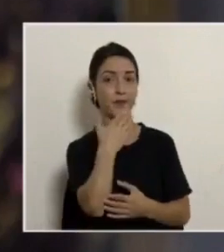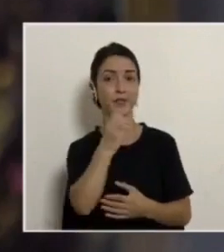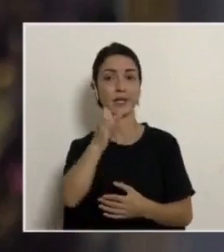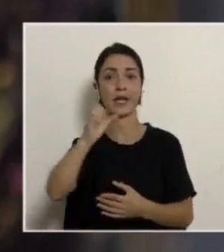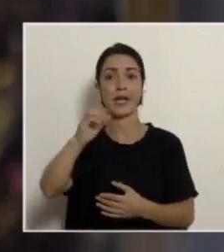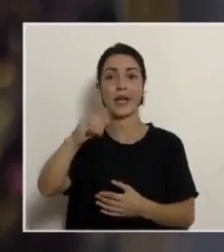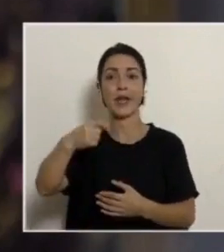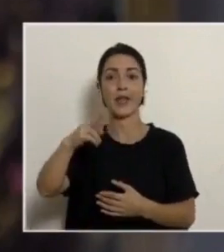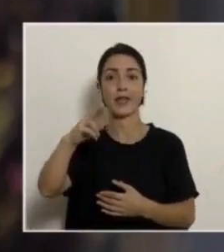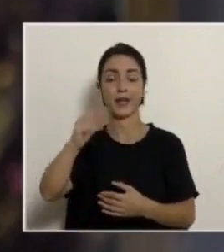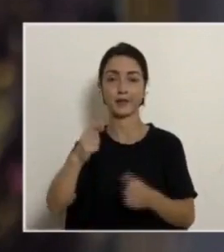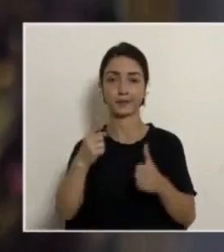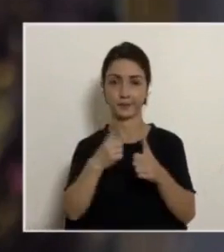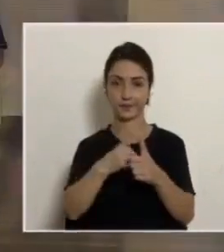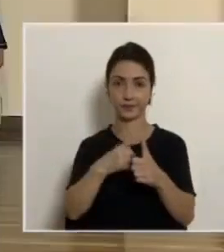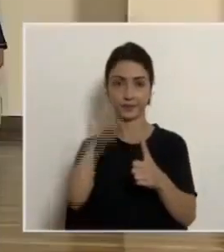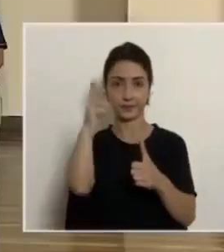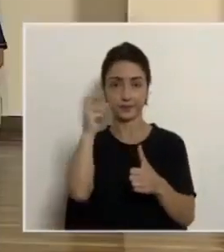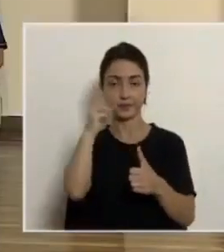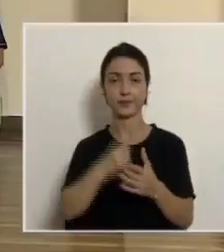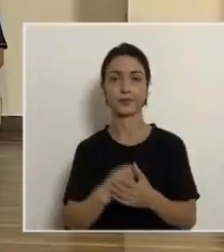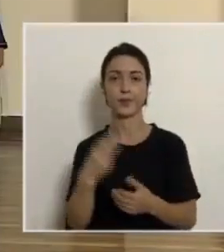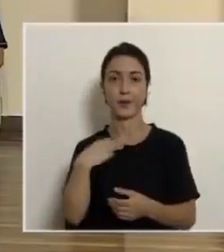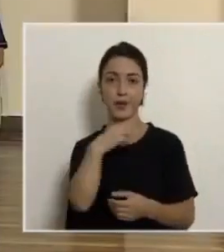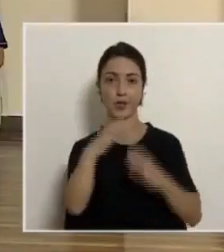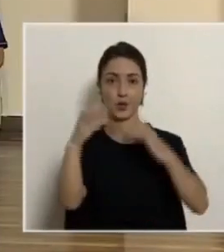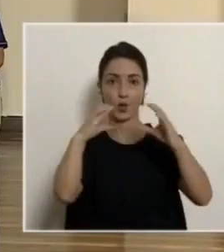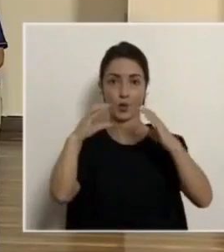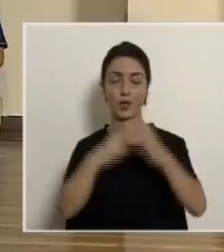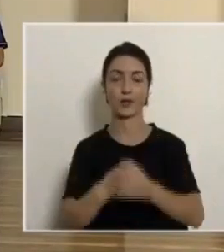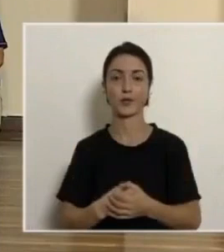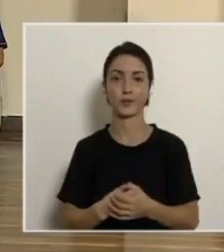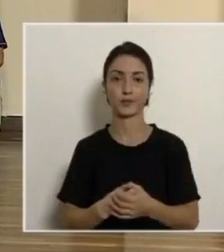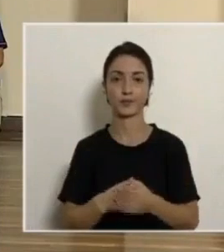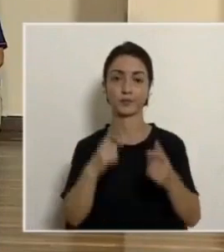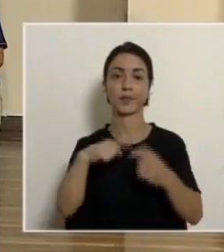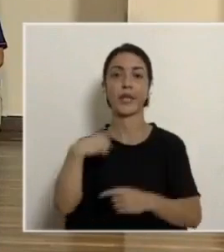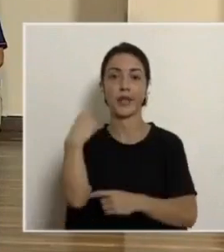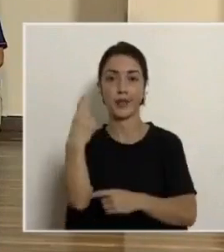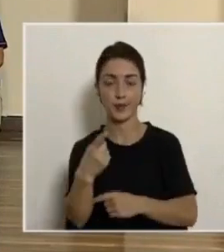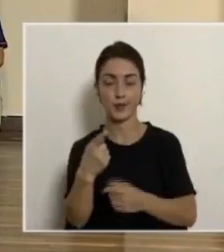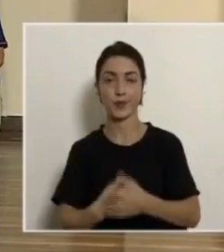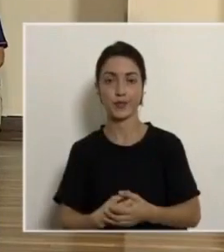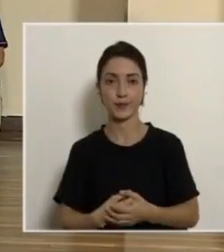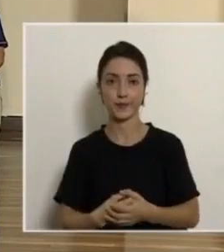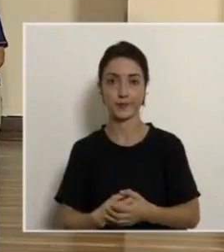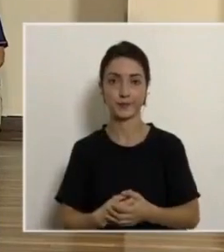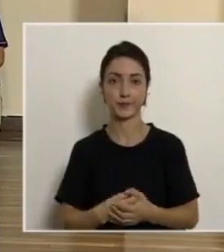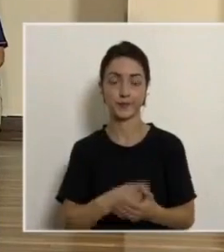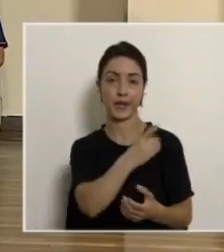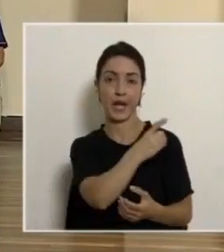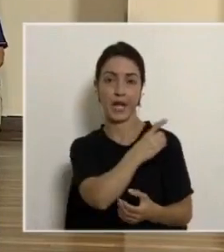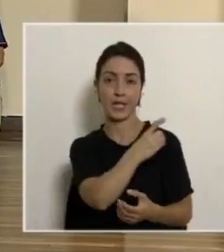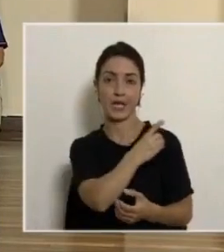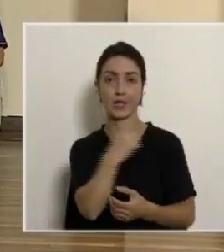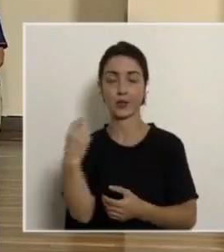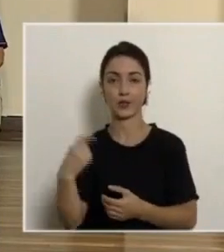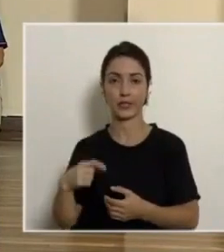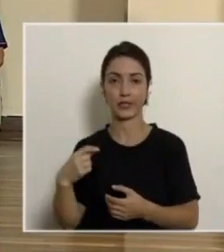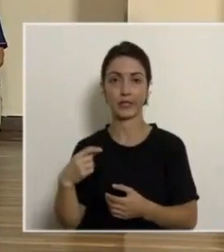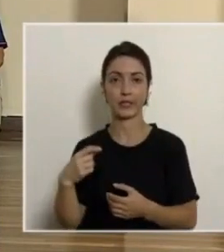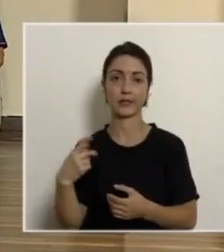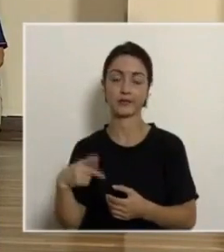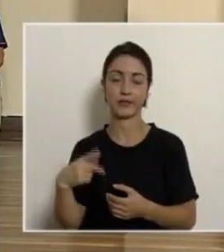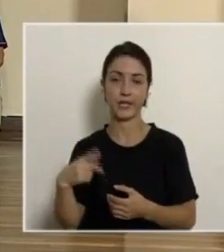Edgar. Escuchamos primero al señor ministro de Comunicación y posteriormente al director de riesgo de la